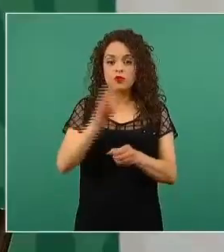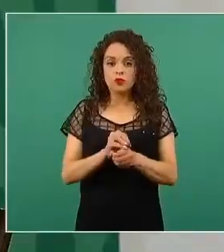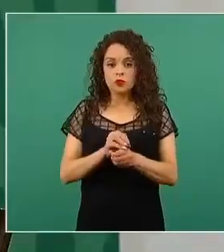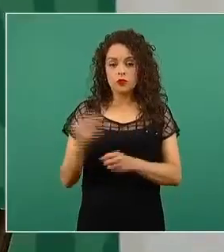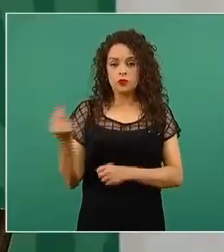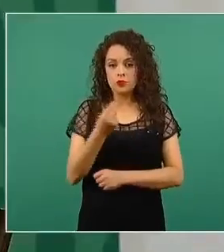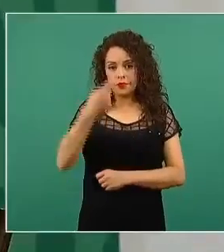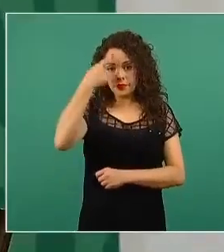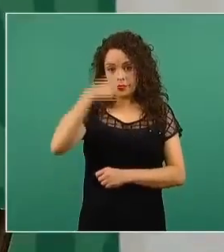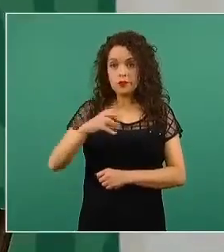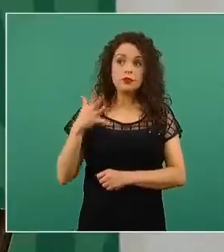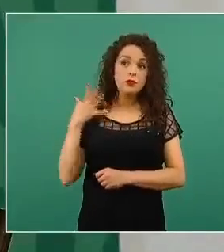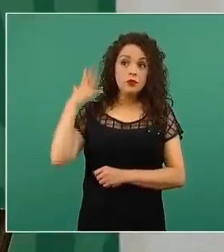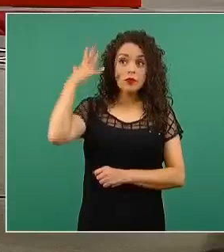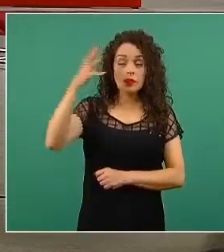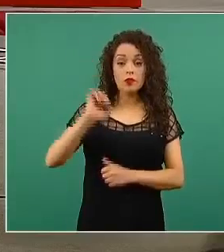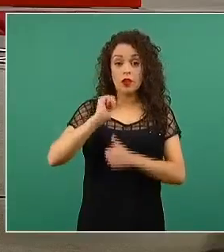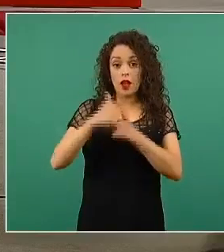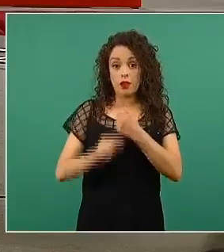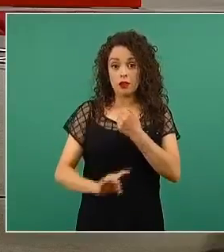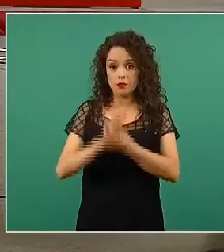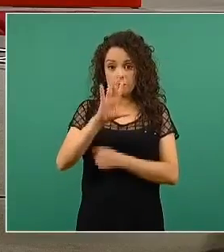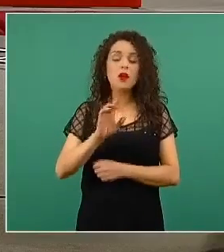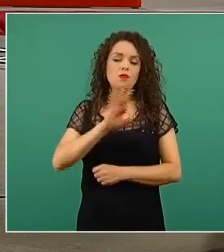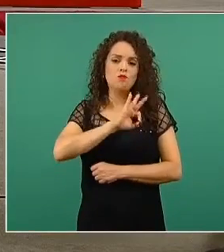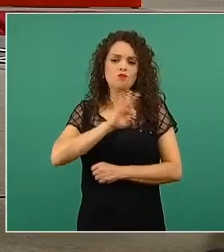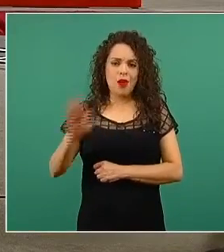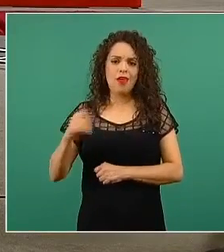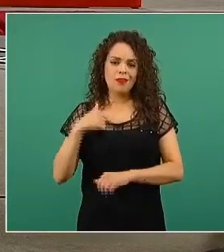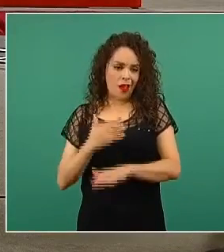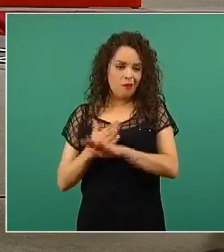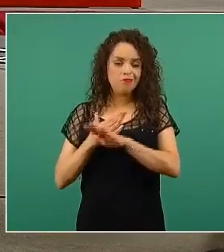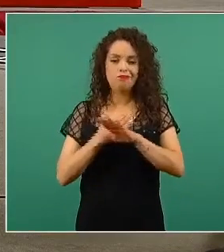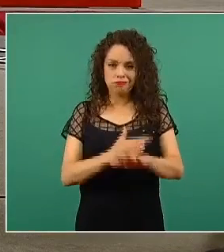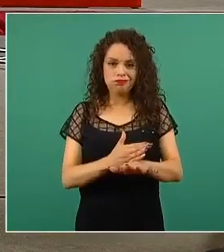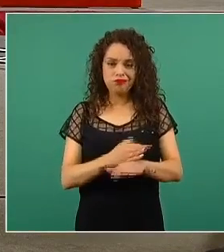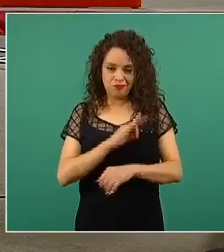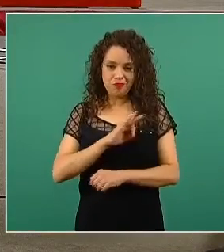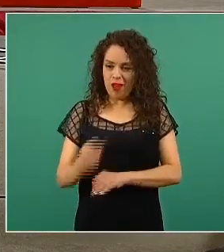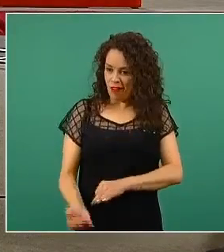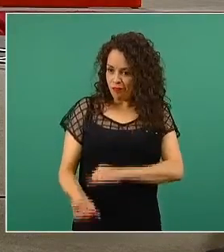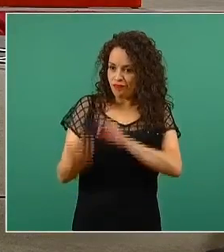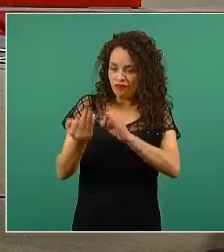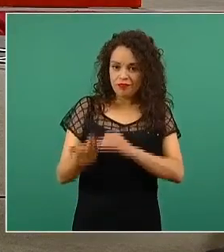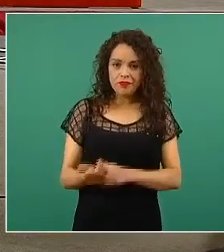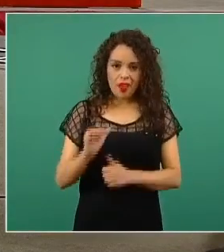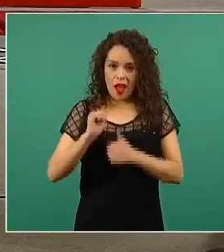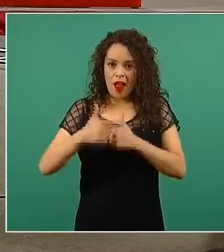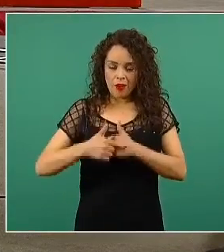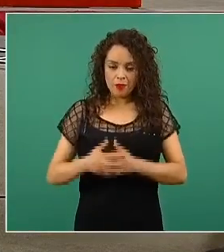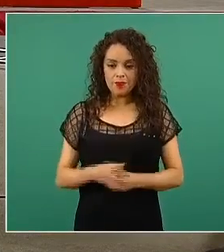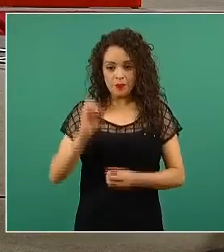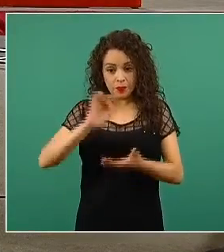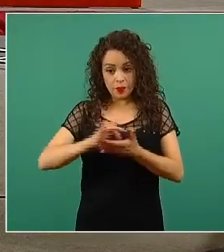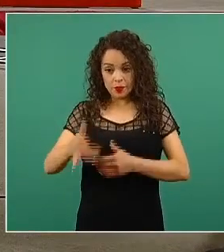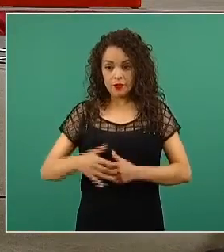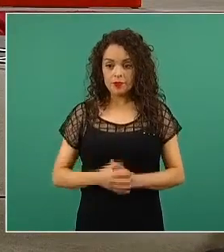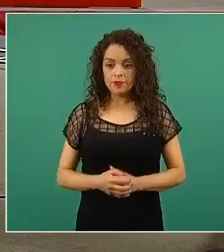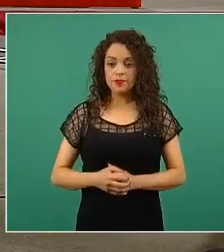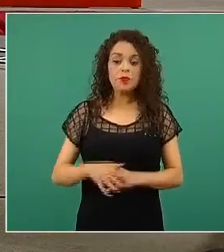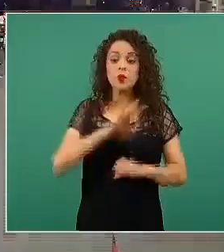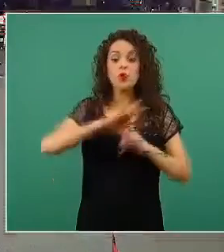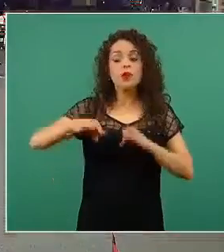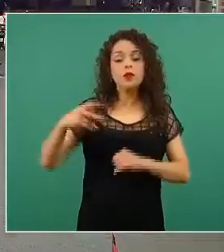afrontar futuros retos. Creo que esa es una parte importante. Gracias. Bueno, por favor, una última